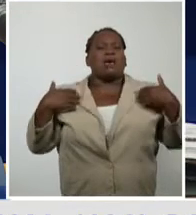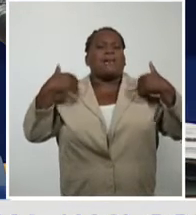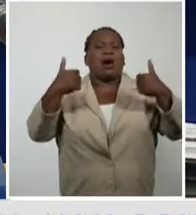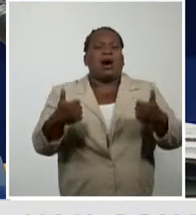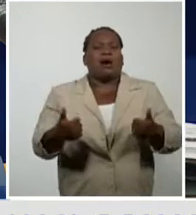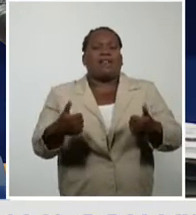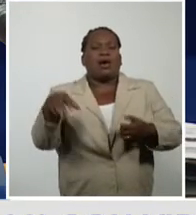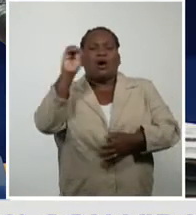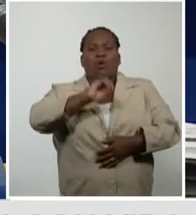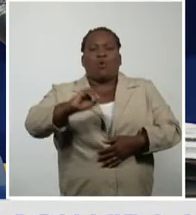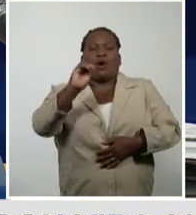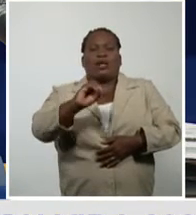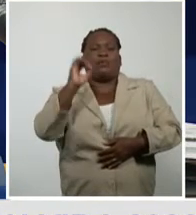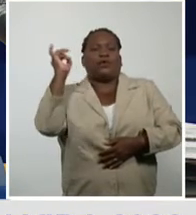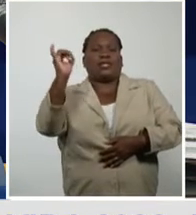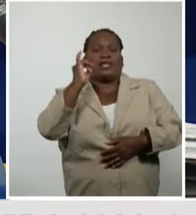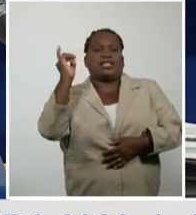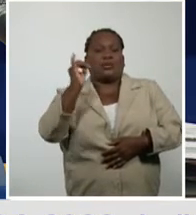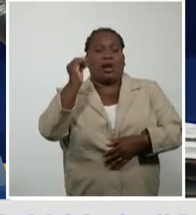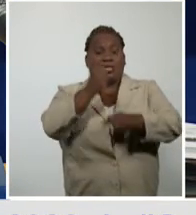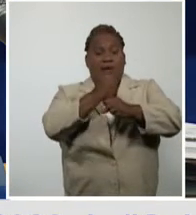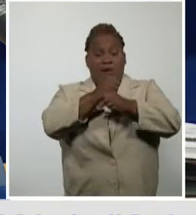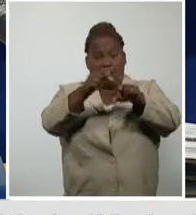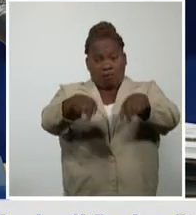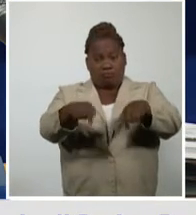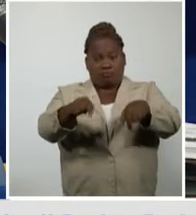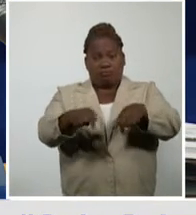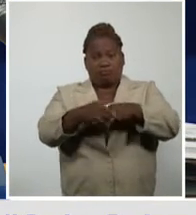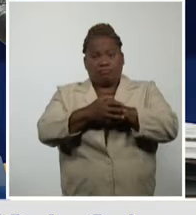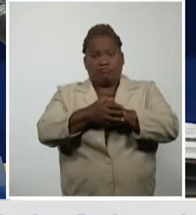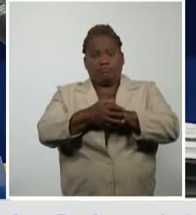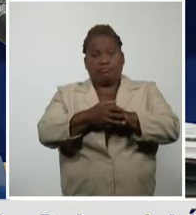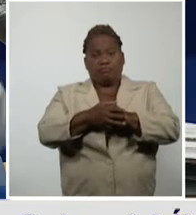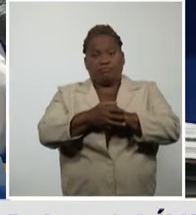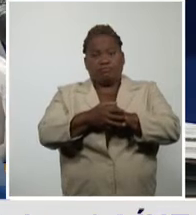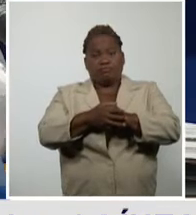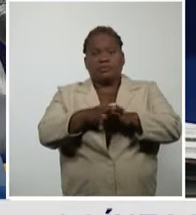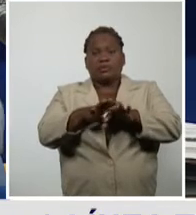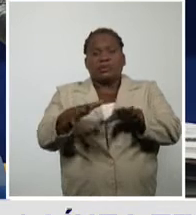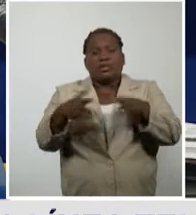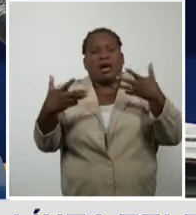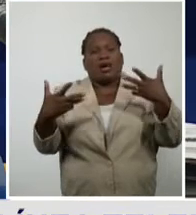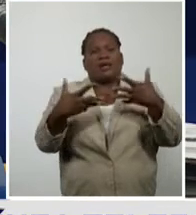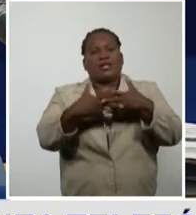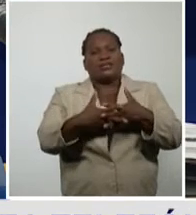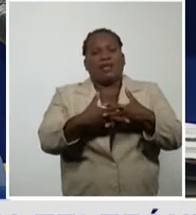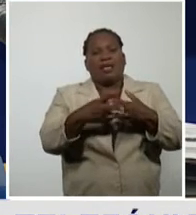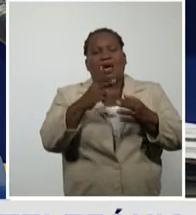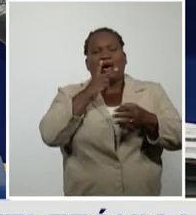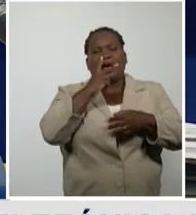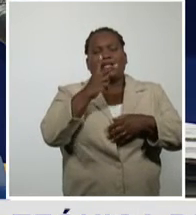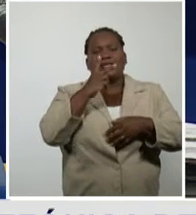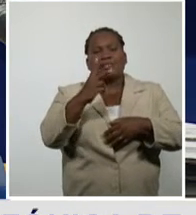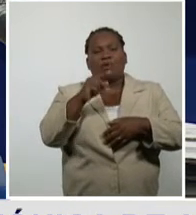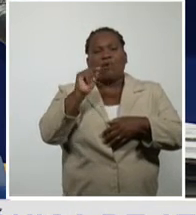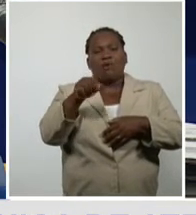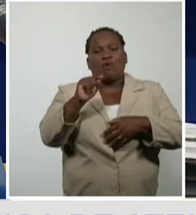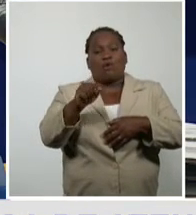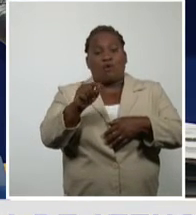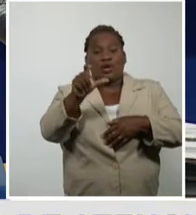organismos internacionales que trabajan acá, pues está muy asociada su atención con la clínica Sila